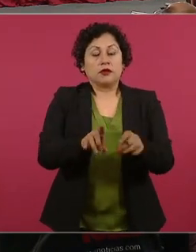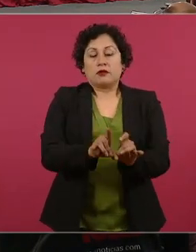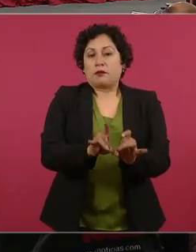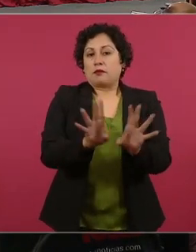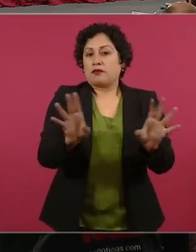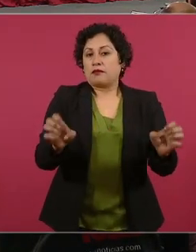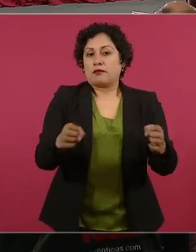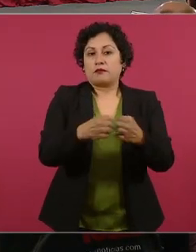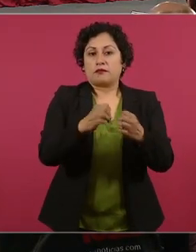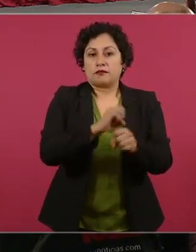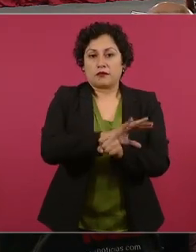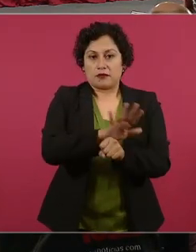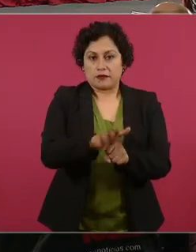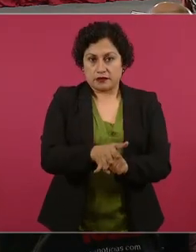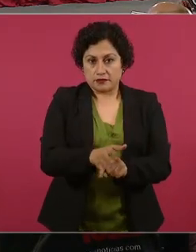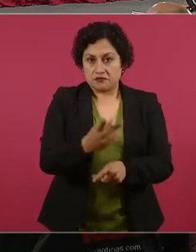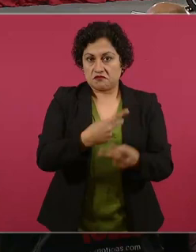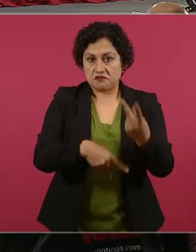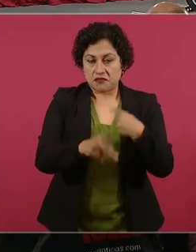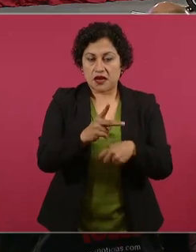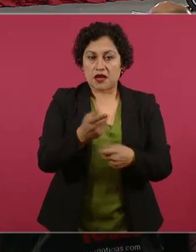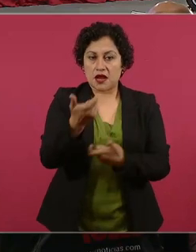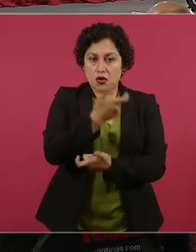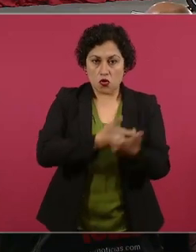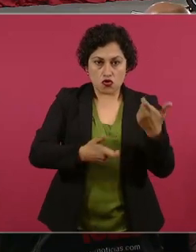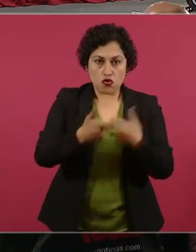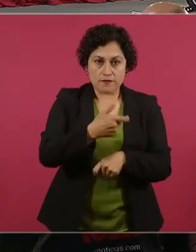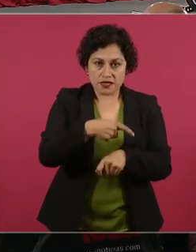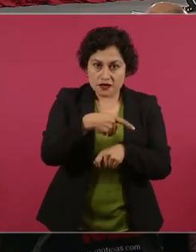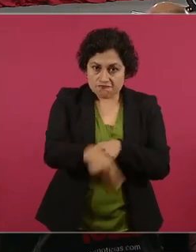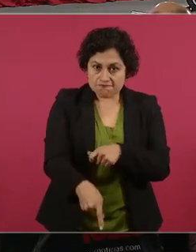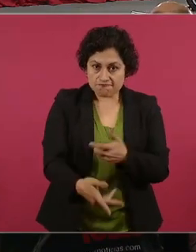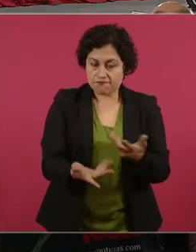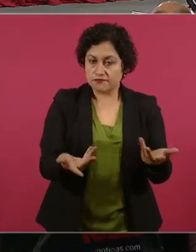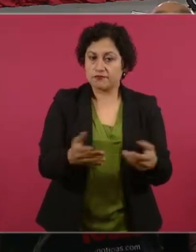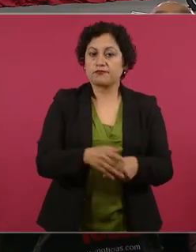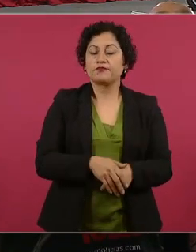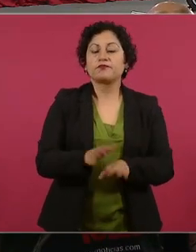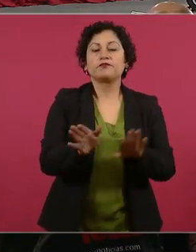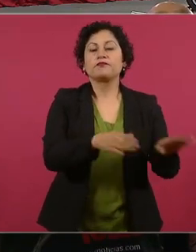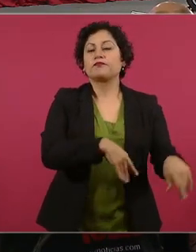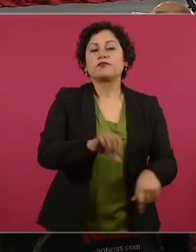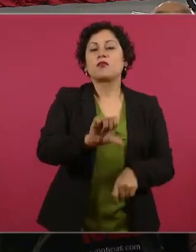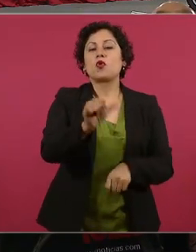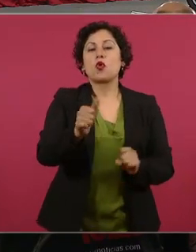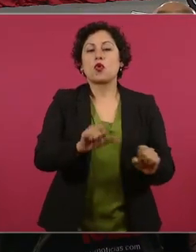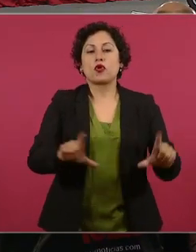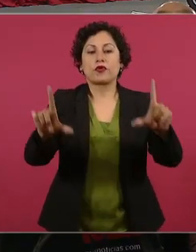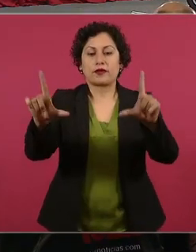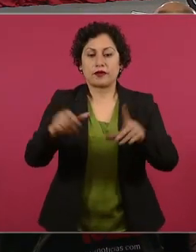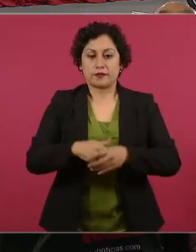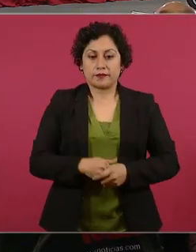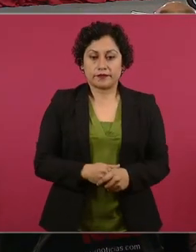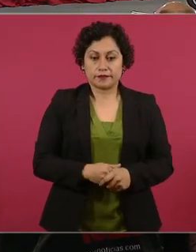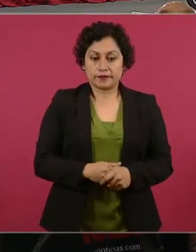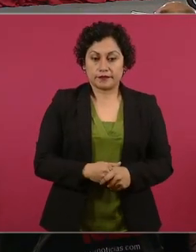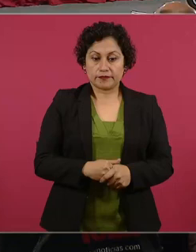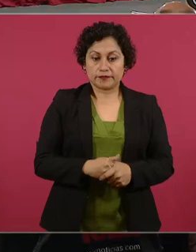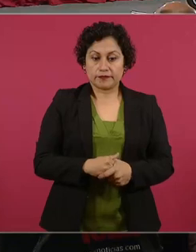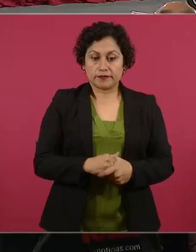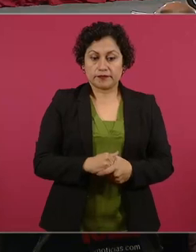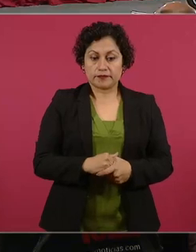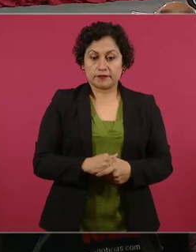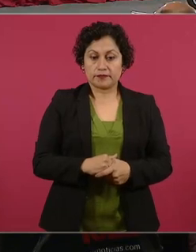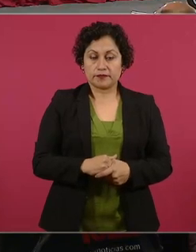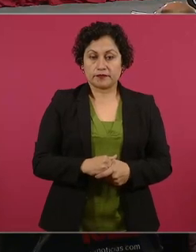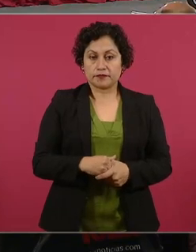Bien, presidente. En otro tema, no sé si va a mostrar. A ver, pon la otra. Mire,